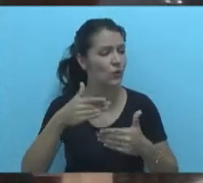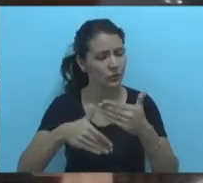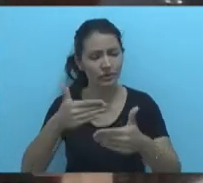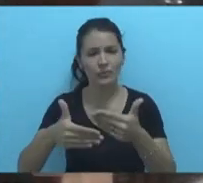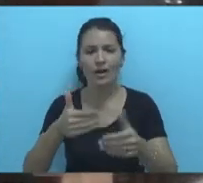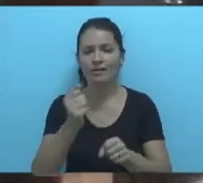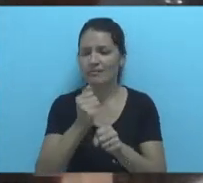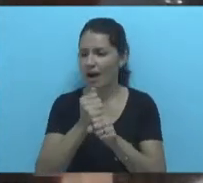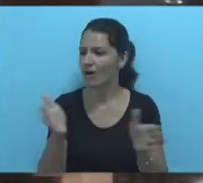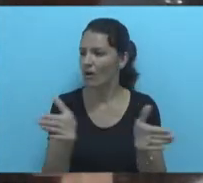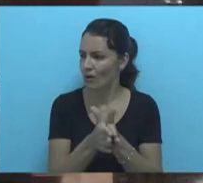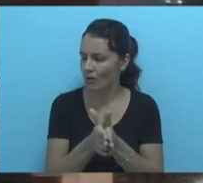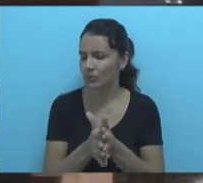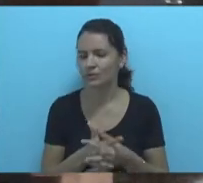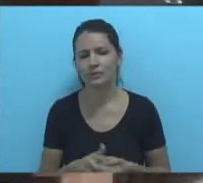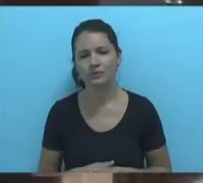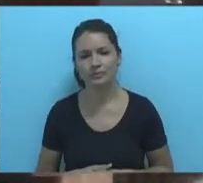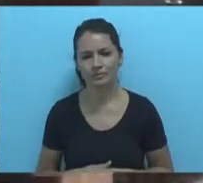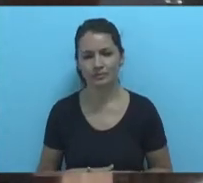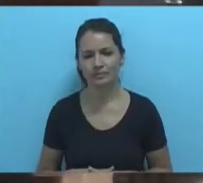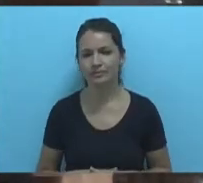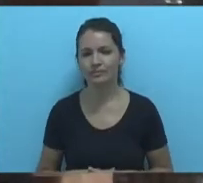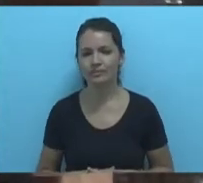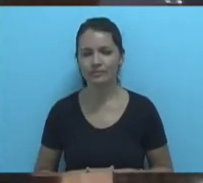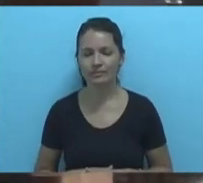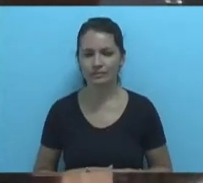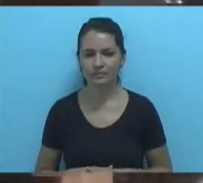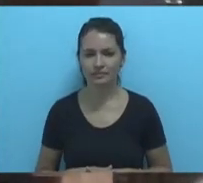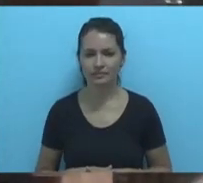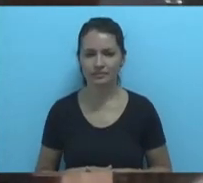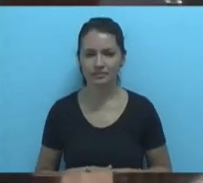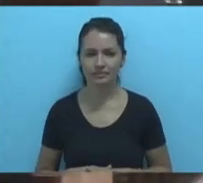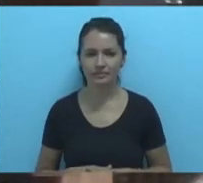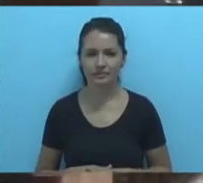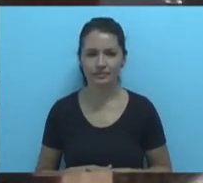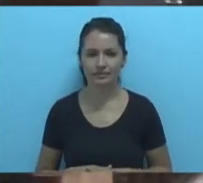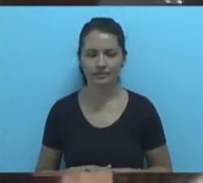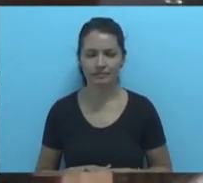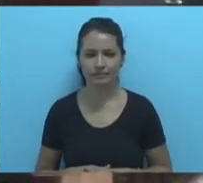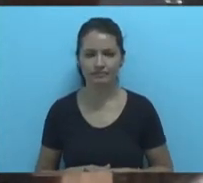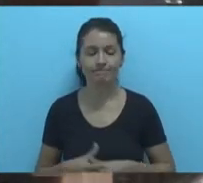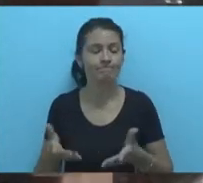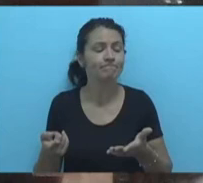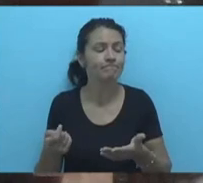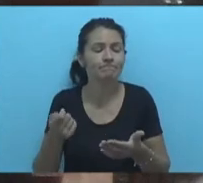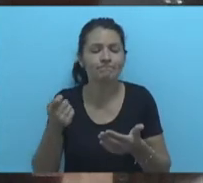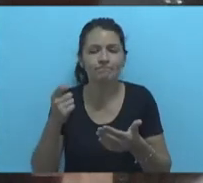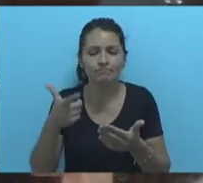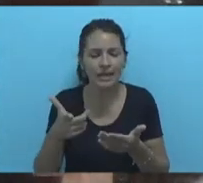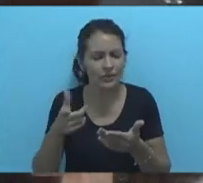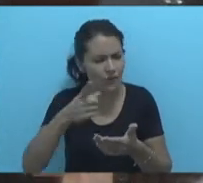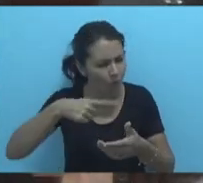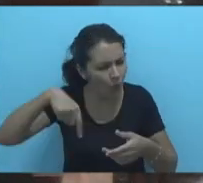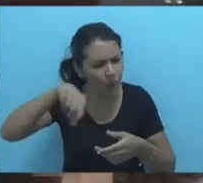insatisfechas que la política no logra dar. Lo que ninguno de nosotros puede hacer en este recinto es olvidarse